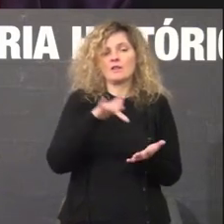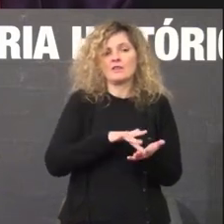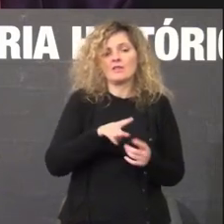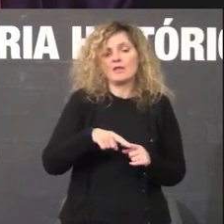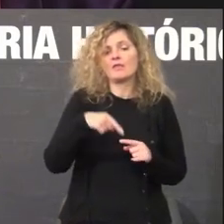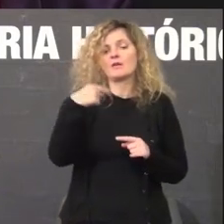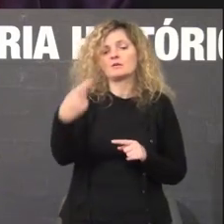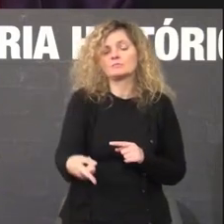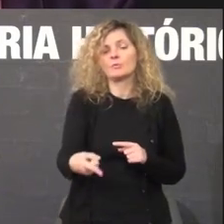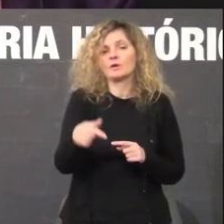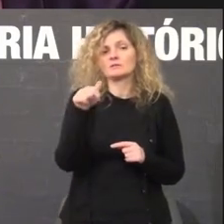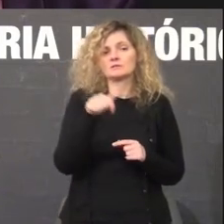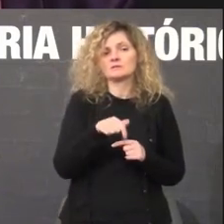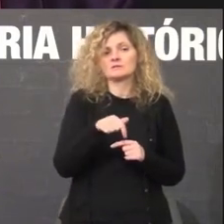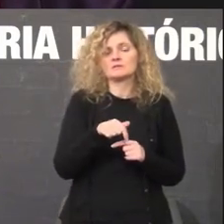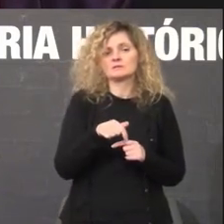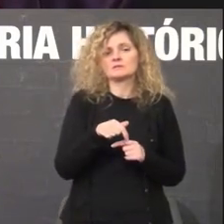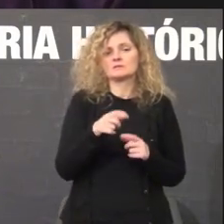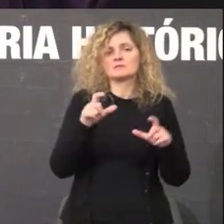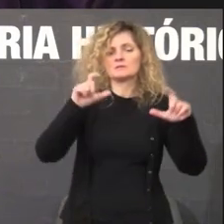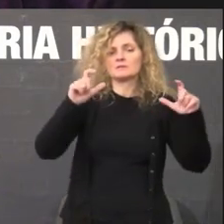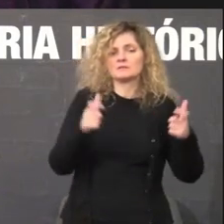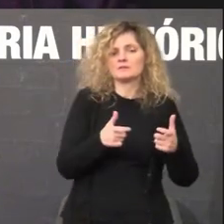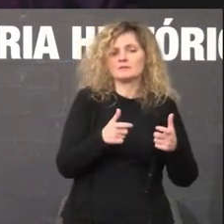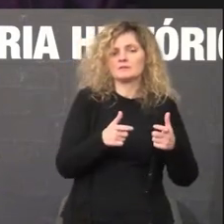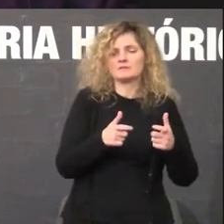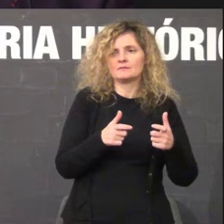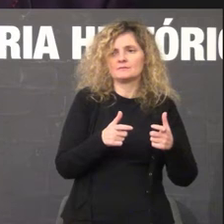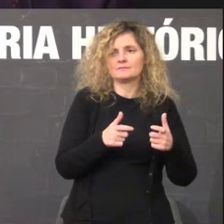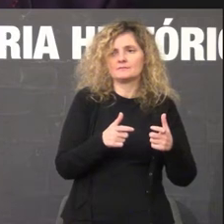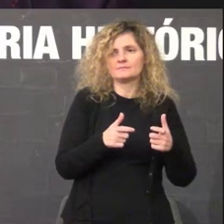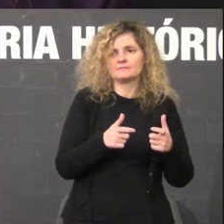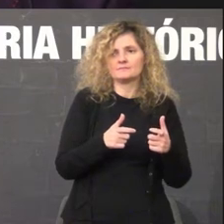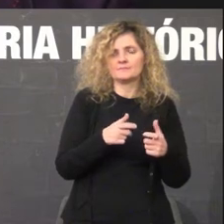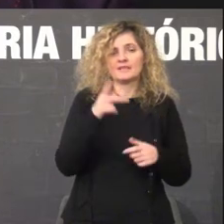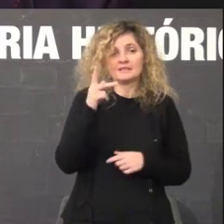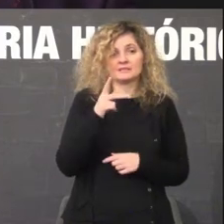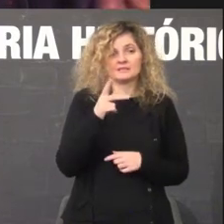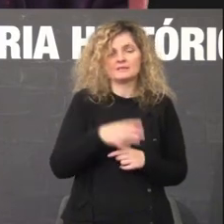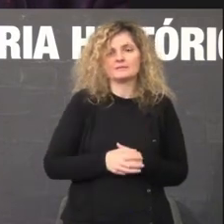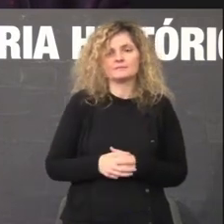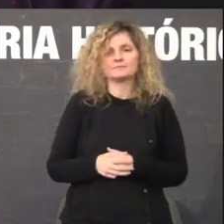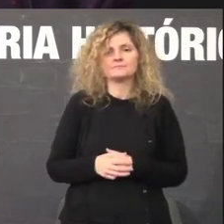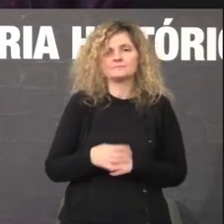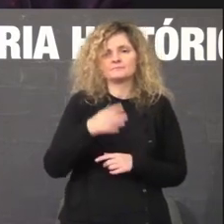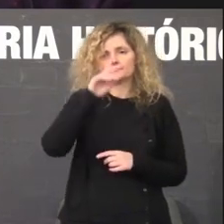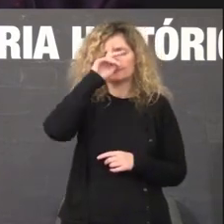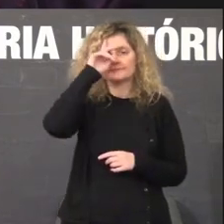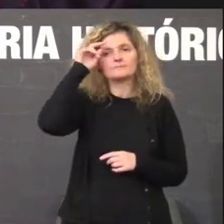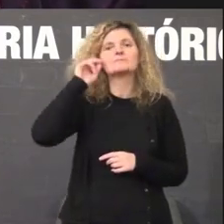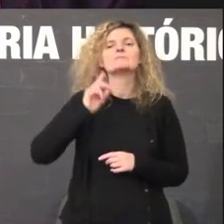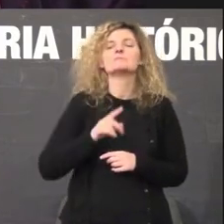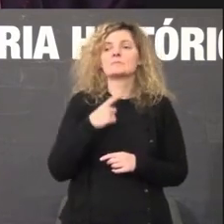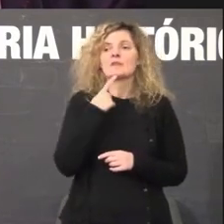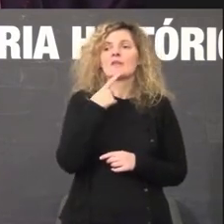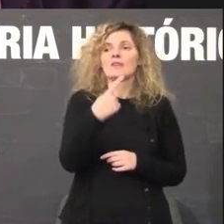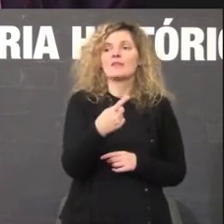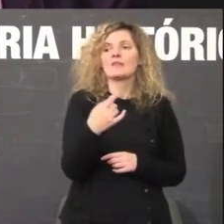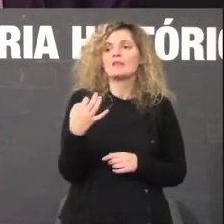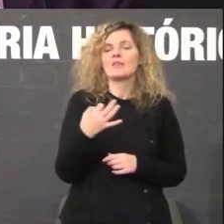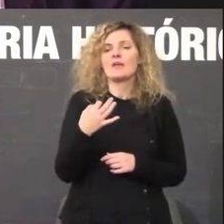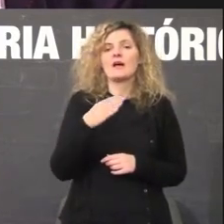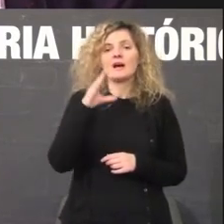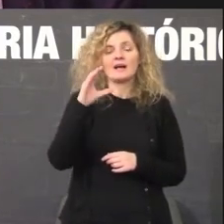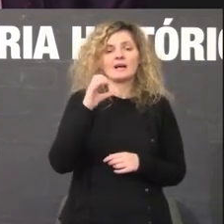de ver de reunirse con Kissinger. Hay que decir que Carrero